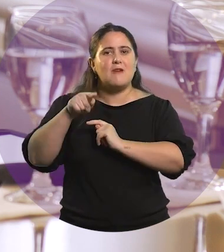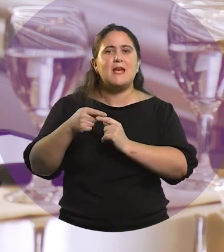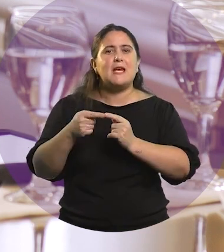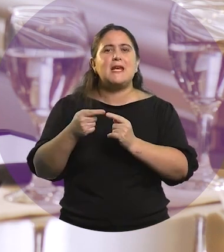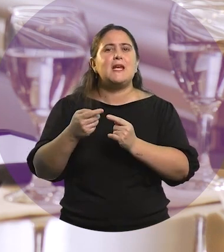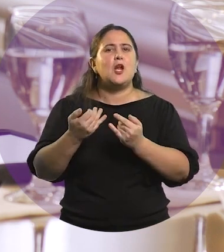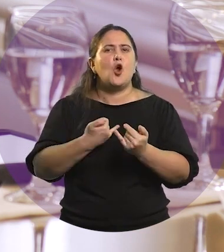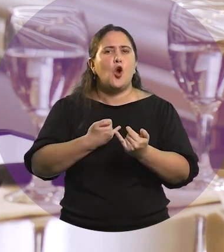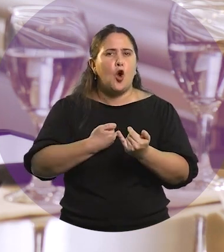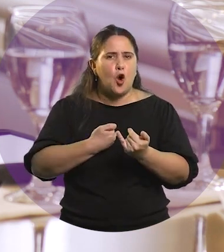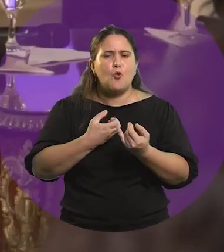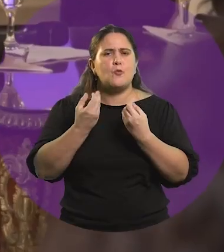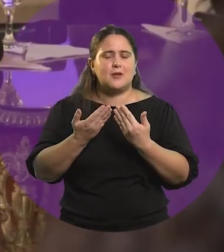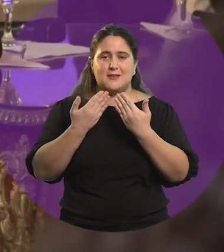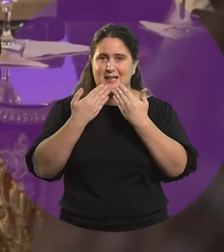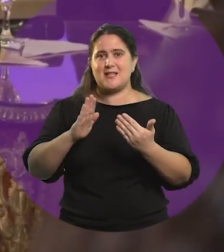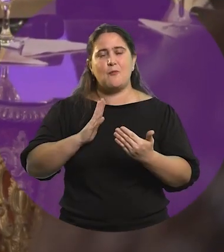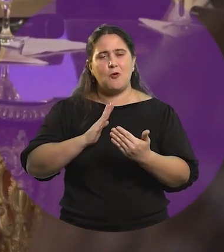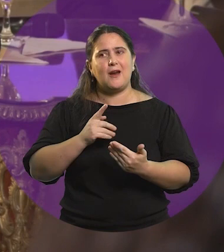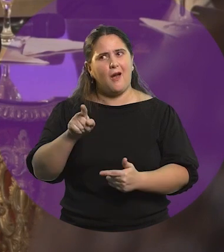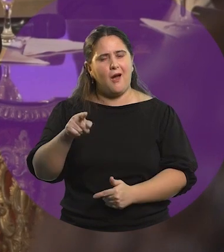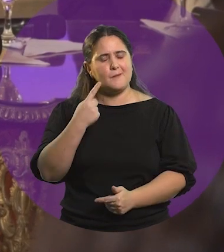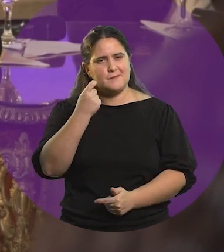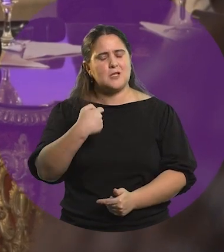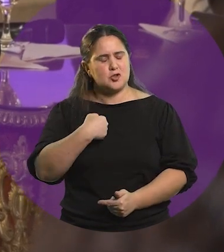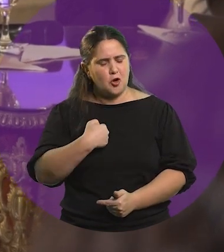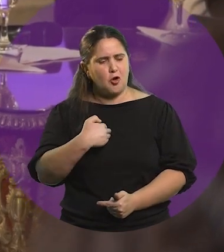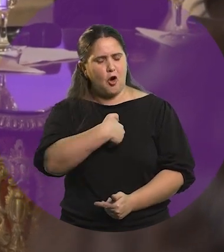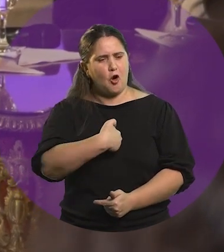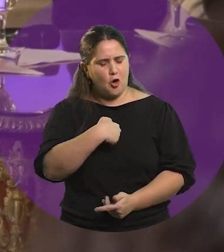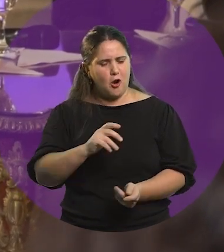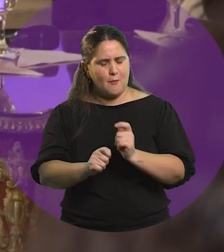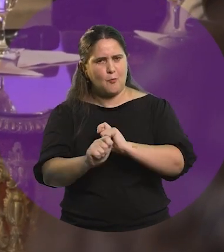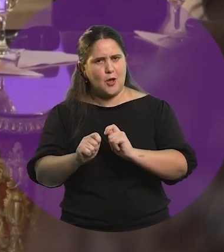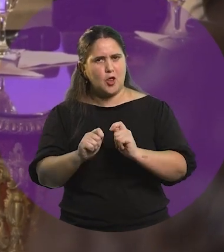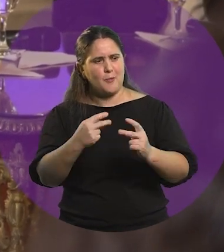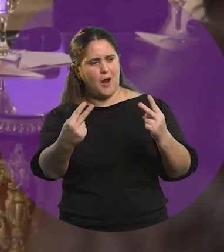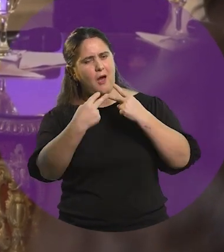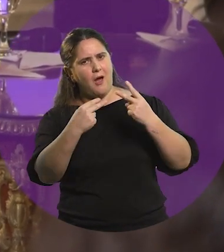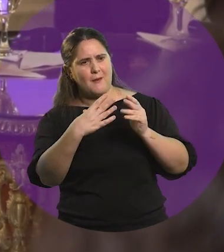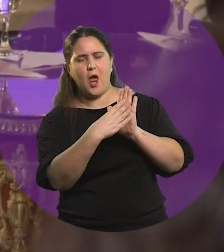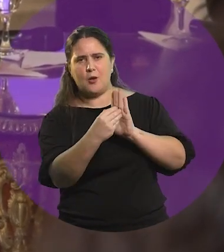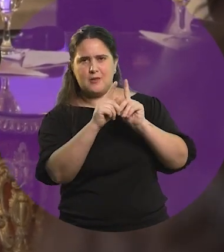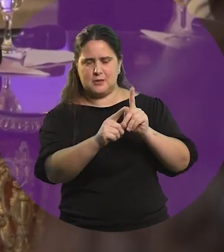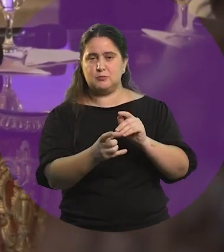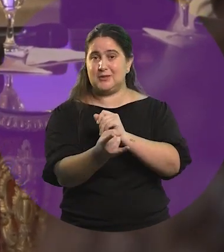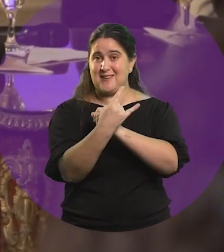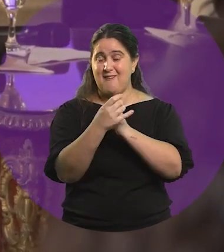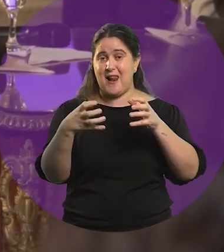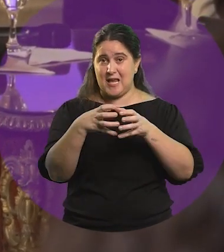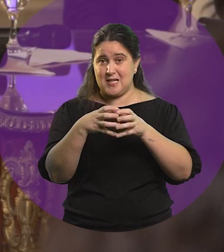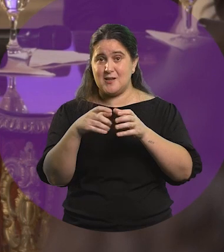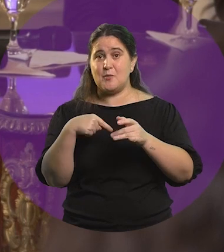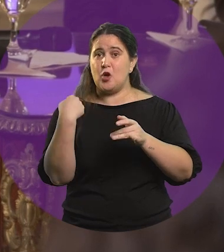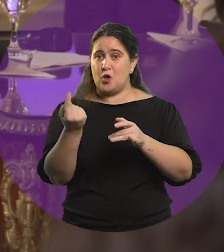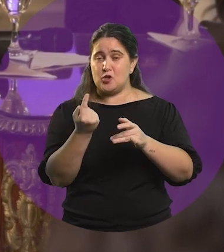mano de mujeres que entendieron que eran modelos de rol. Y en el equipo Ceibal nosotros tenemos